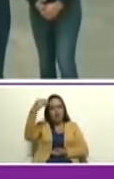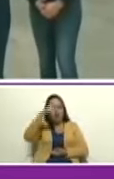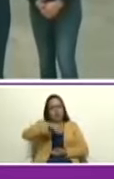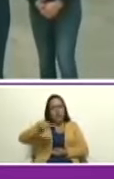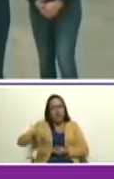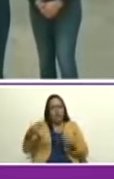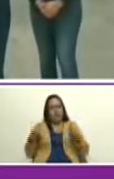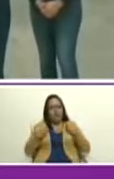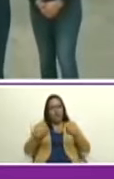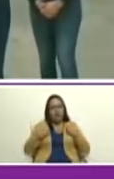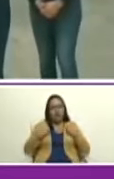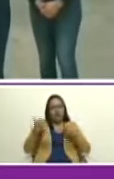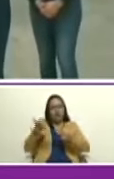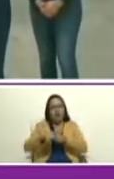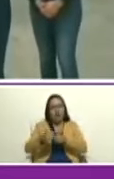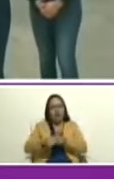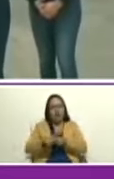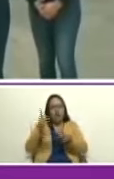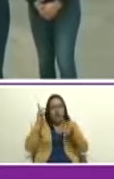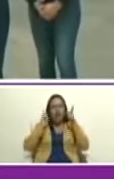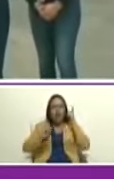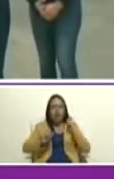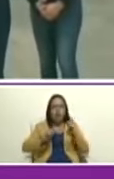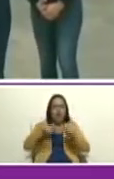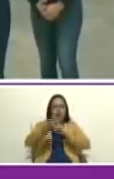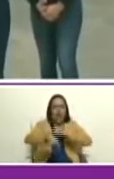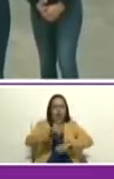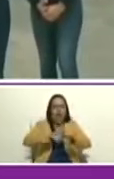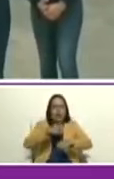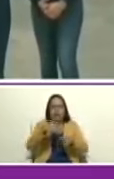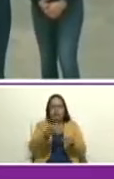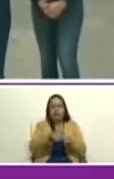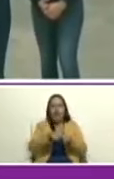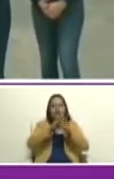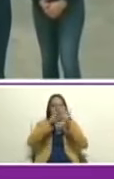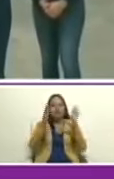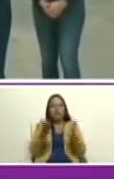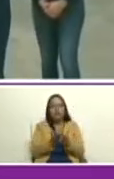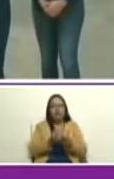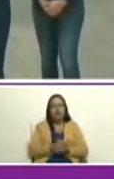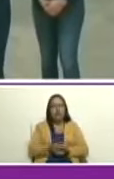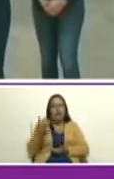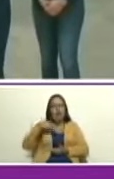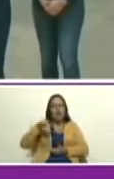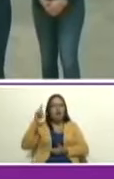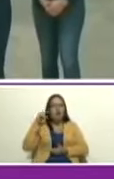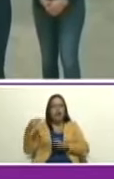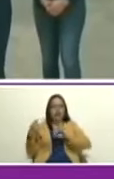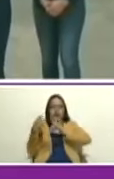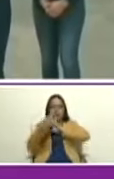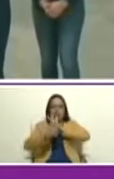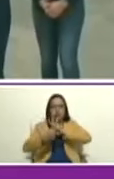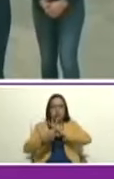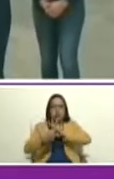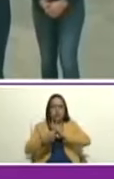la gaita retumba de Maracaibo para el mundo. Allá están precisamente María Fernanda Palencia,